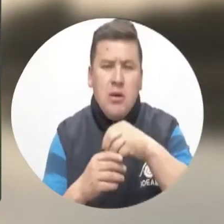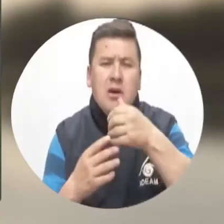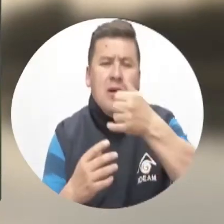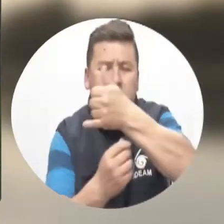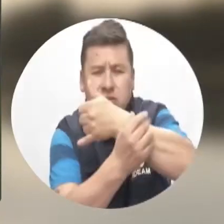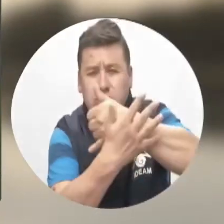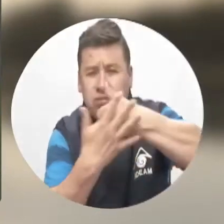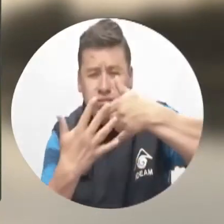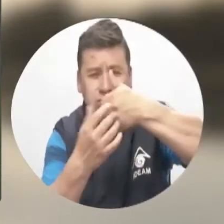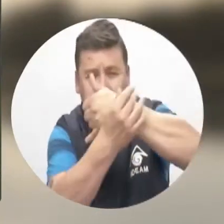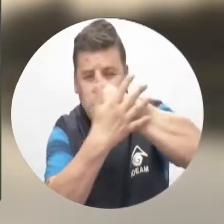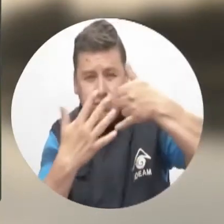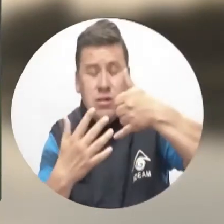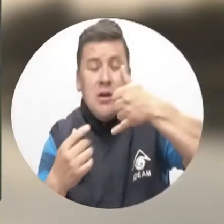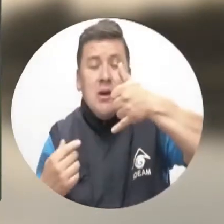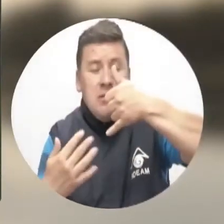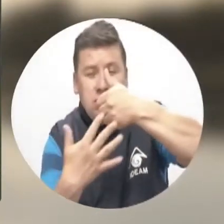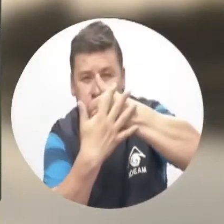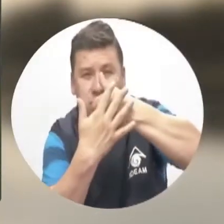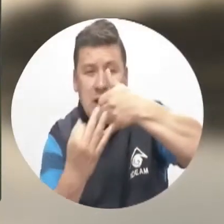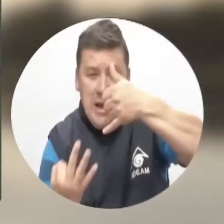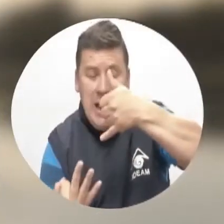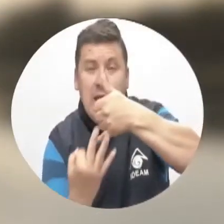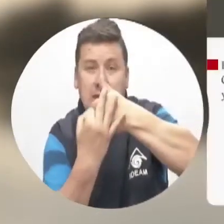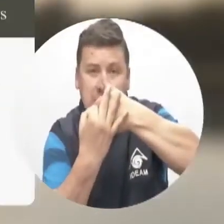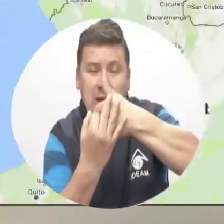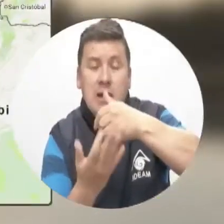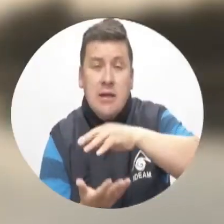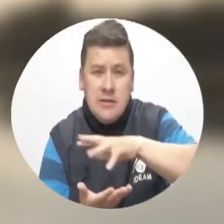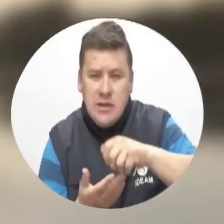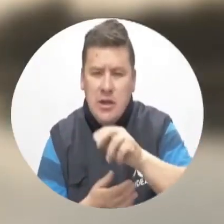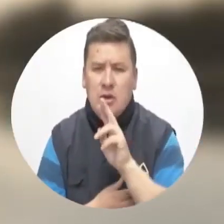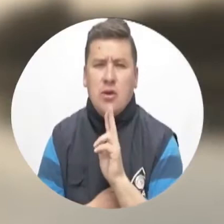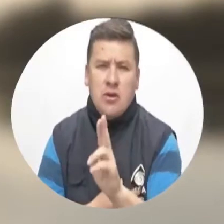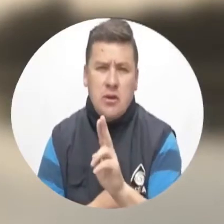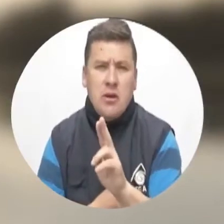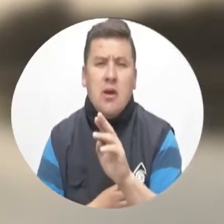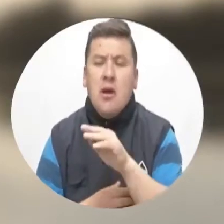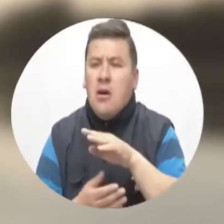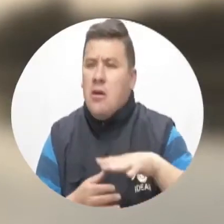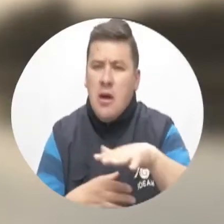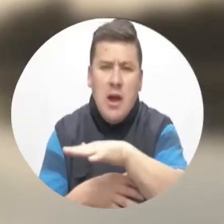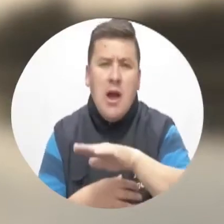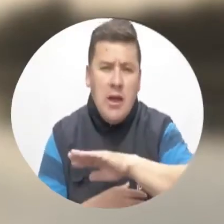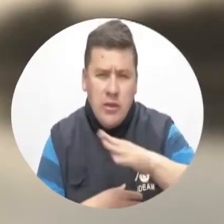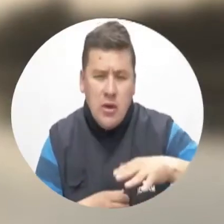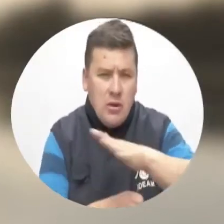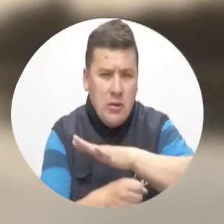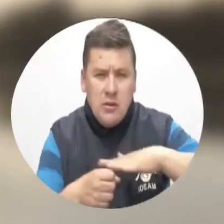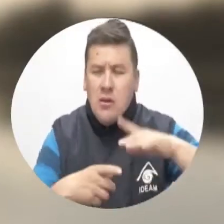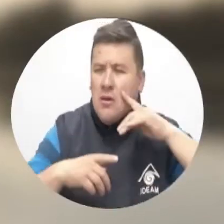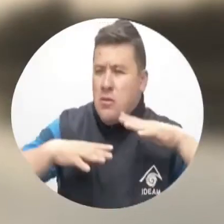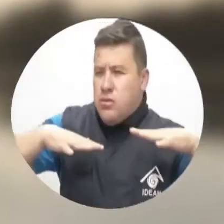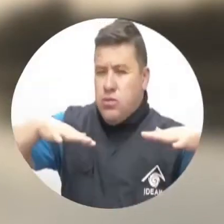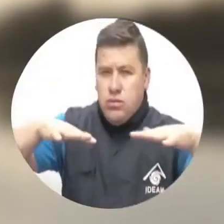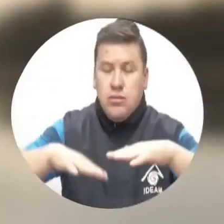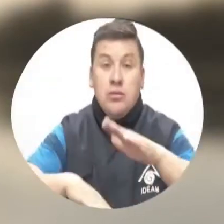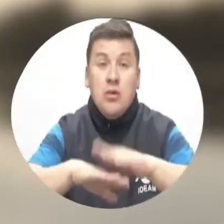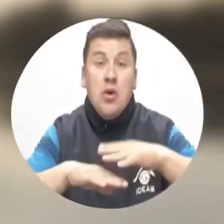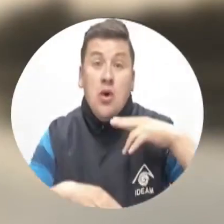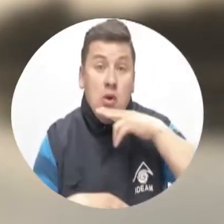centro de Bolívar, sur del Magdalena y del Cesar. Alerta roja por incendios en varios sectores del Caribe, la zona andina y la